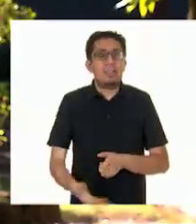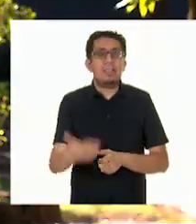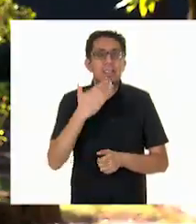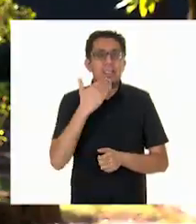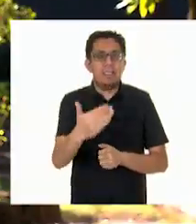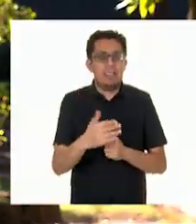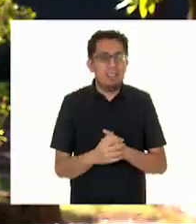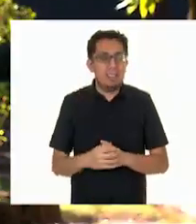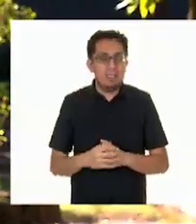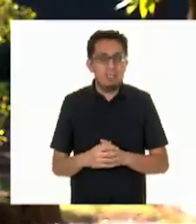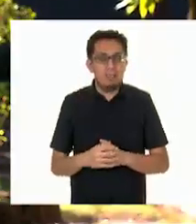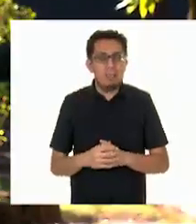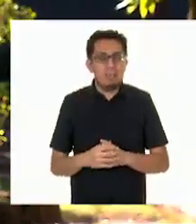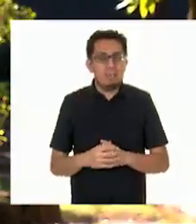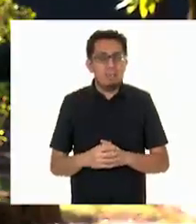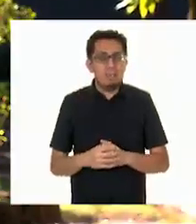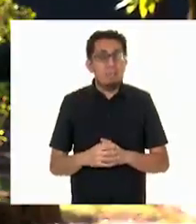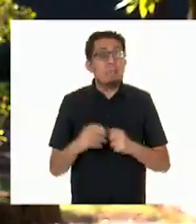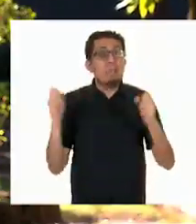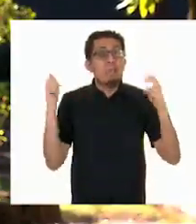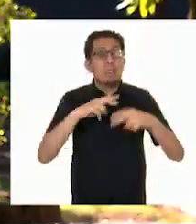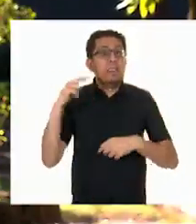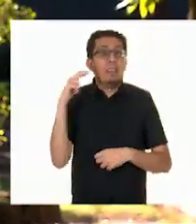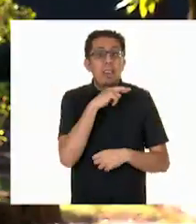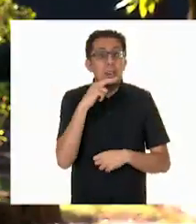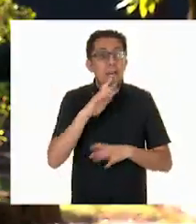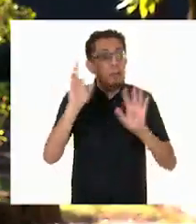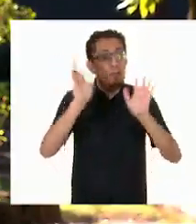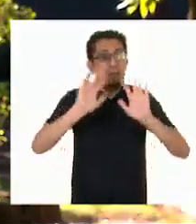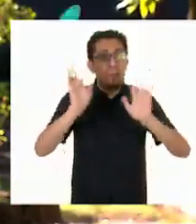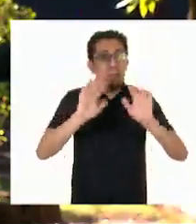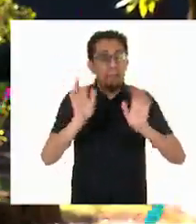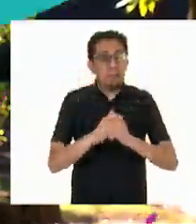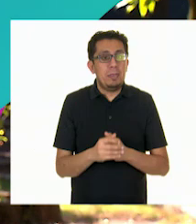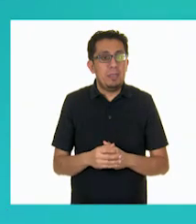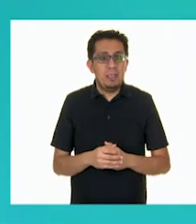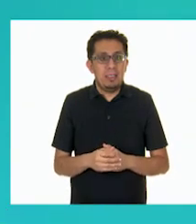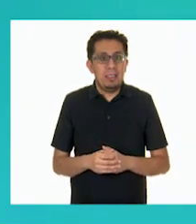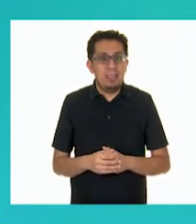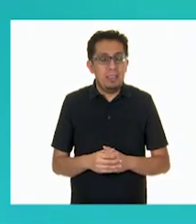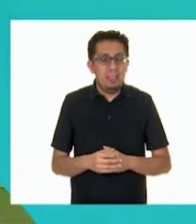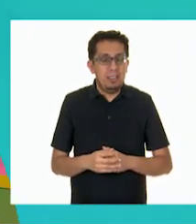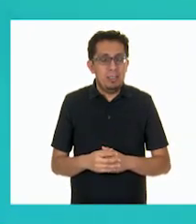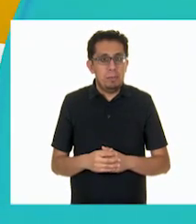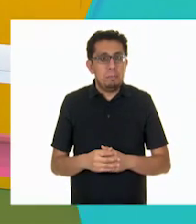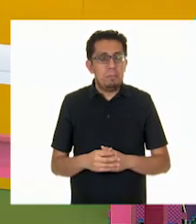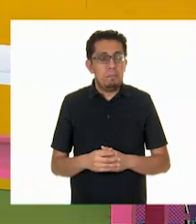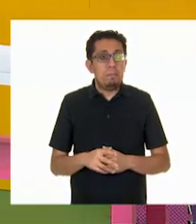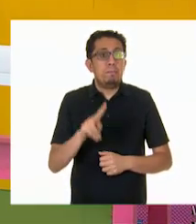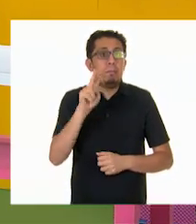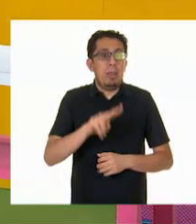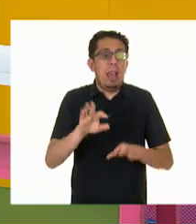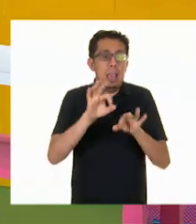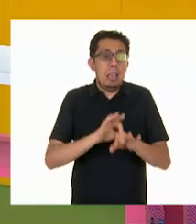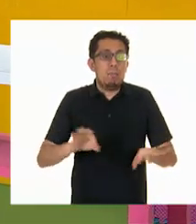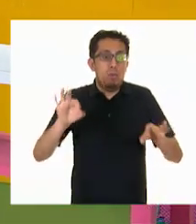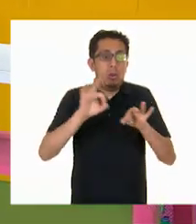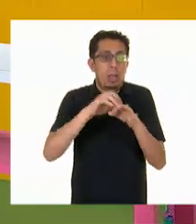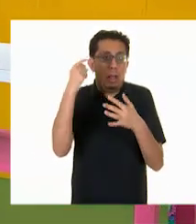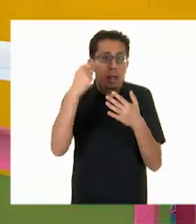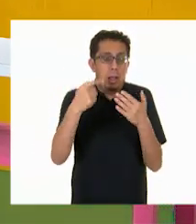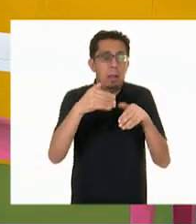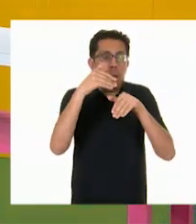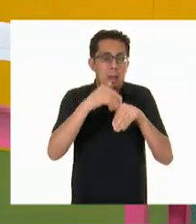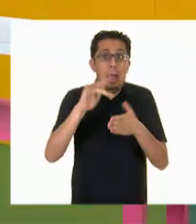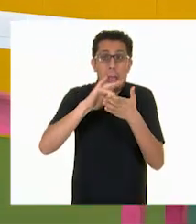¡Muy bien! ¡Nos vemos pronto! Qué importante es seguir con estas medidas.